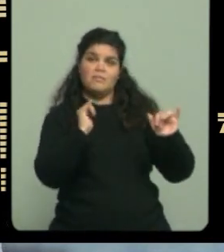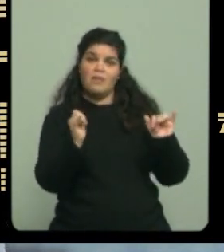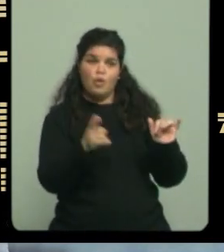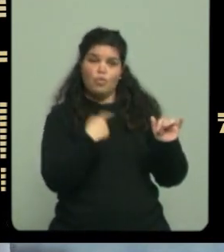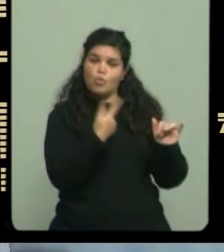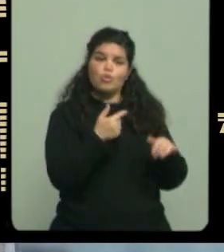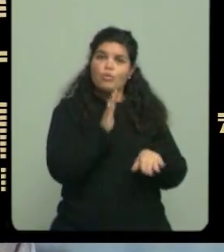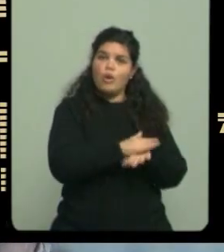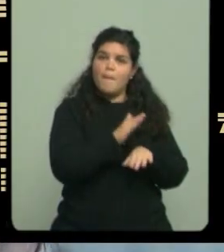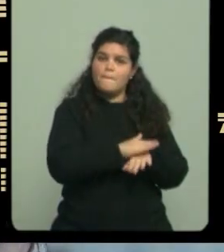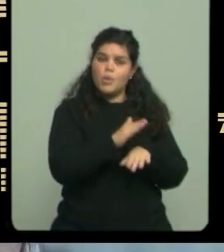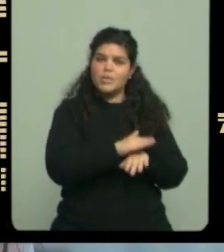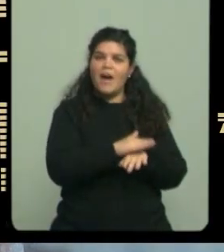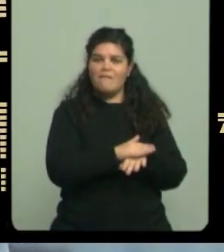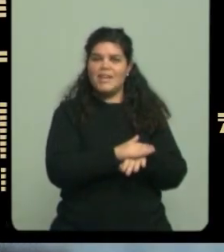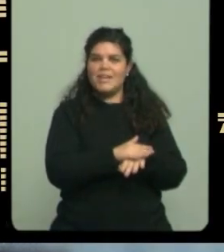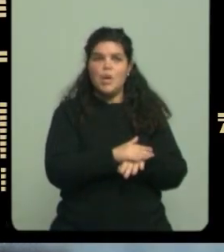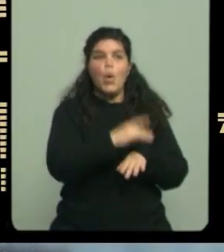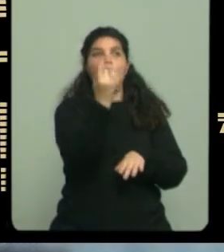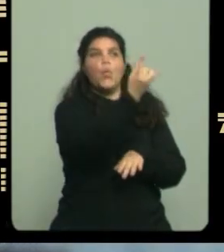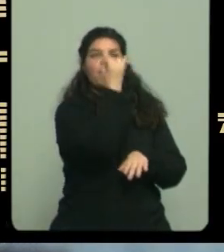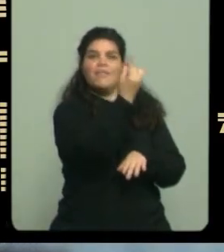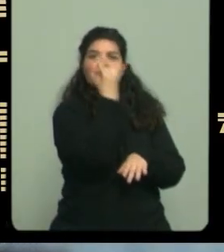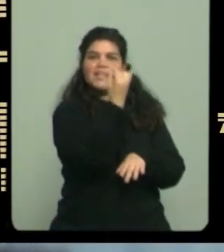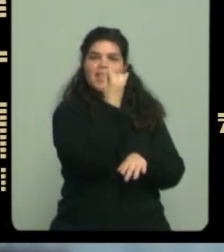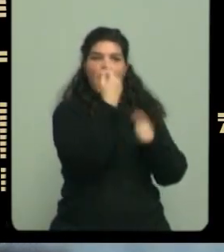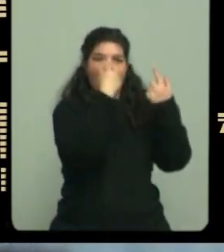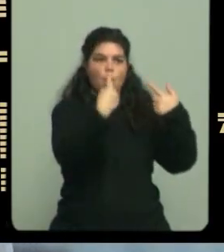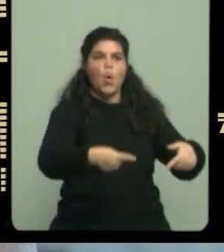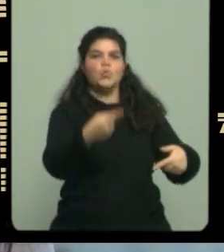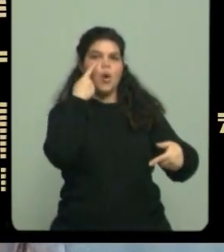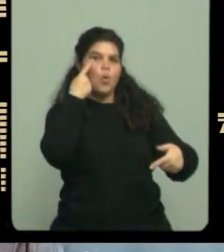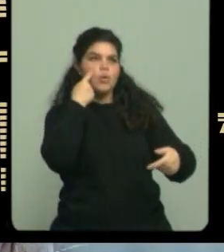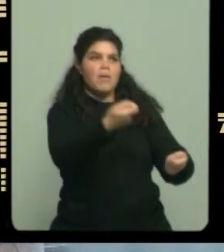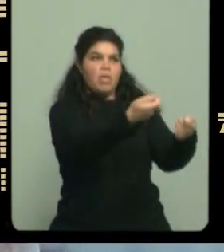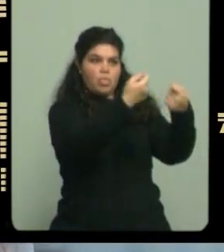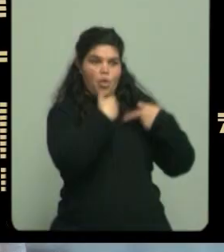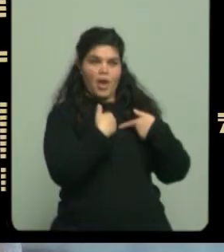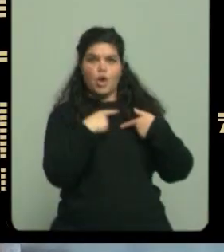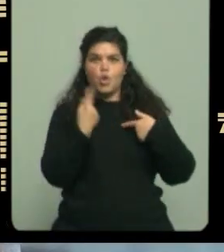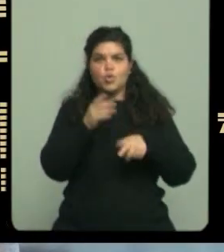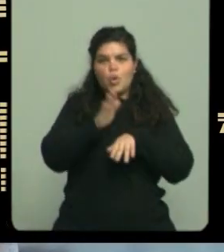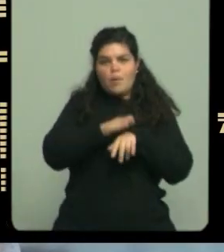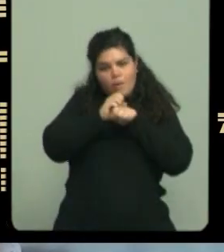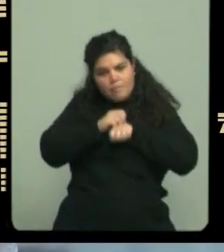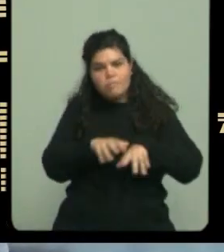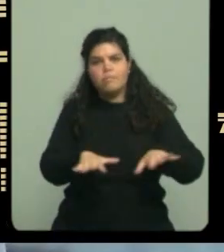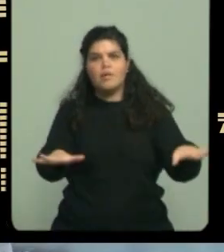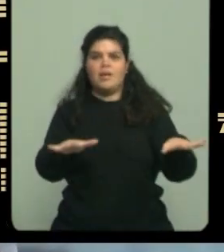que reproducimos los contenidos que nos da la universidad y vamos y los llevamos a nuestros ámbitos sociales, a